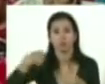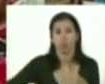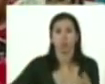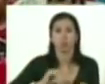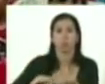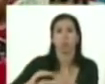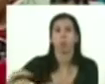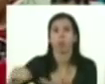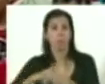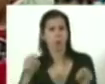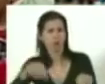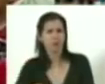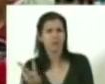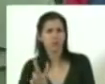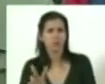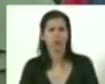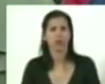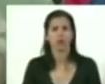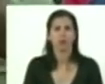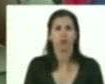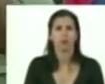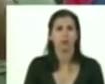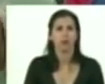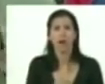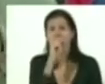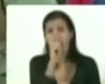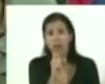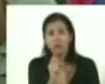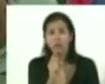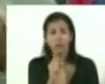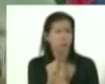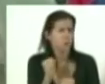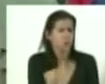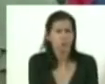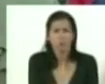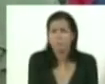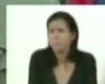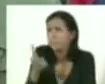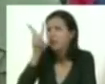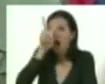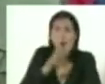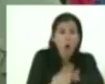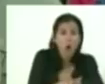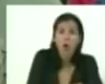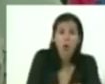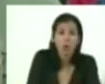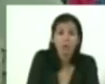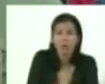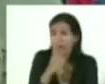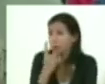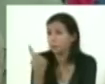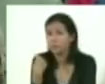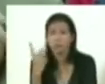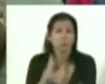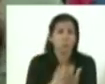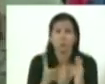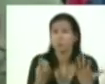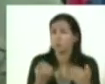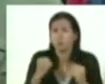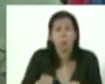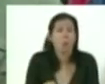En cambio aquí, en el año más terrible económicamente, con